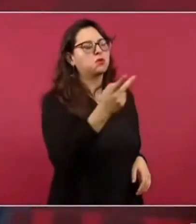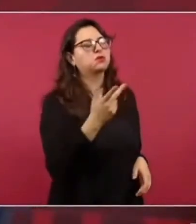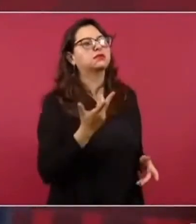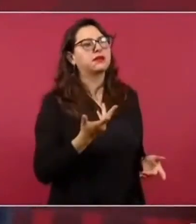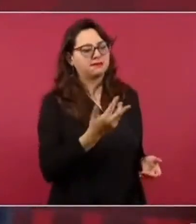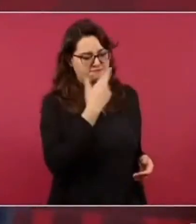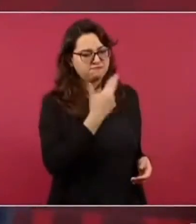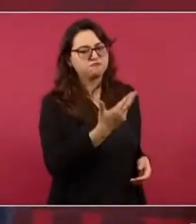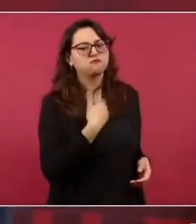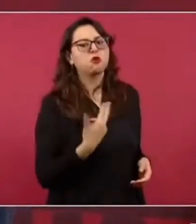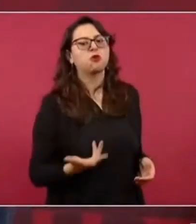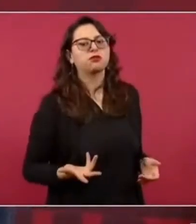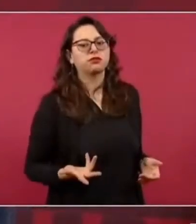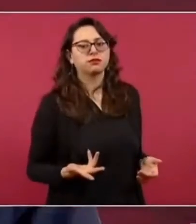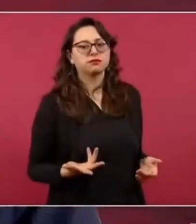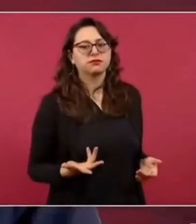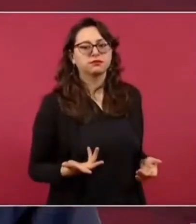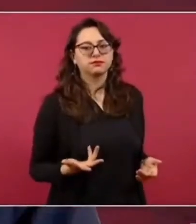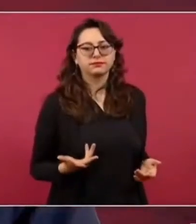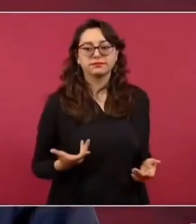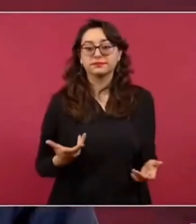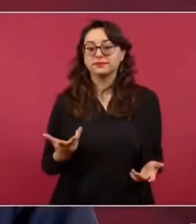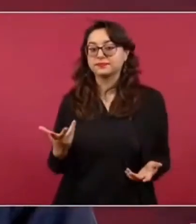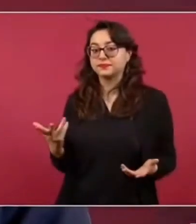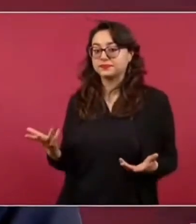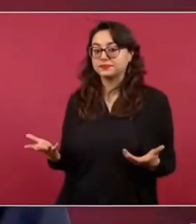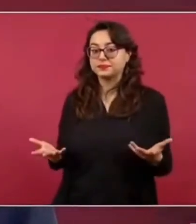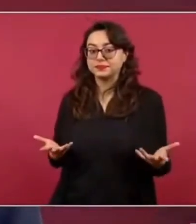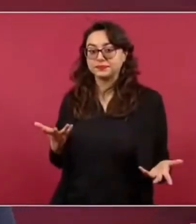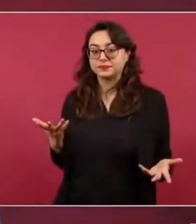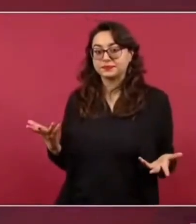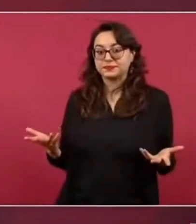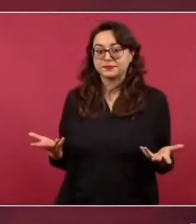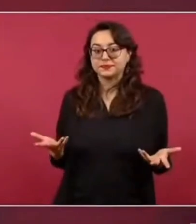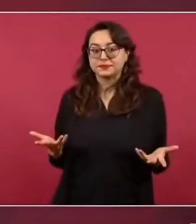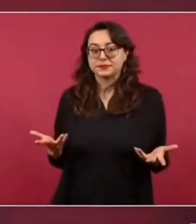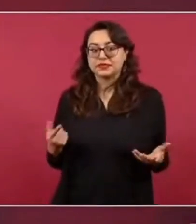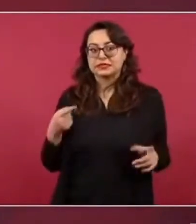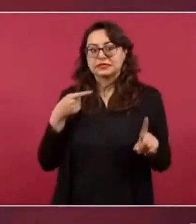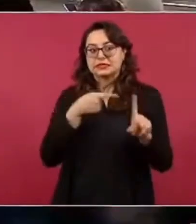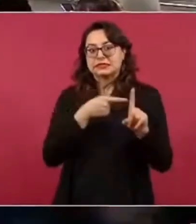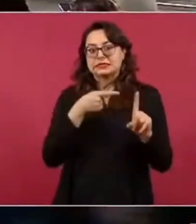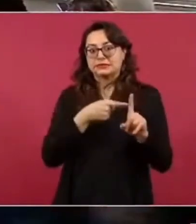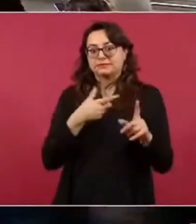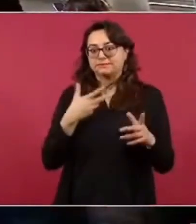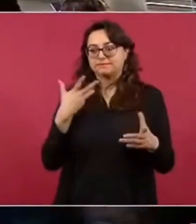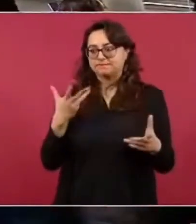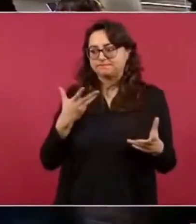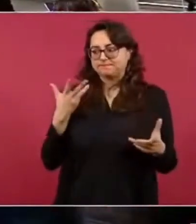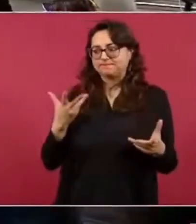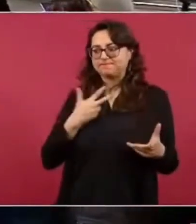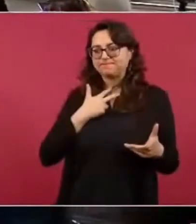hubo él que decir